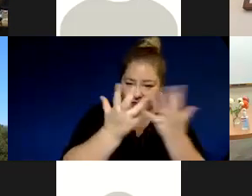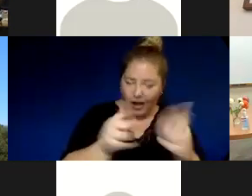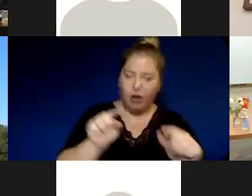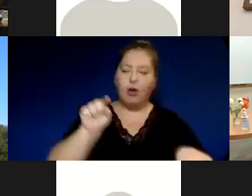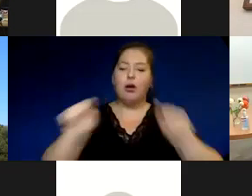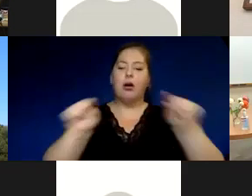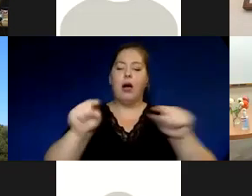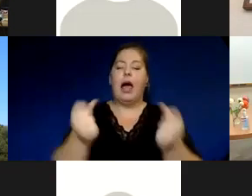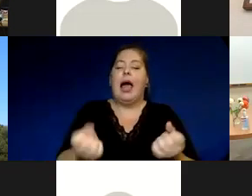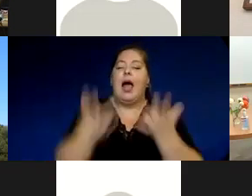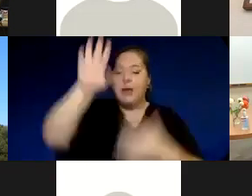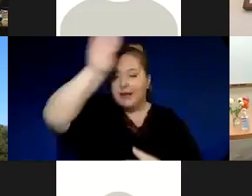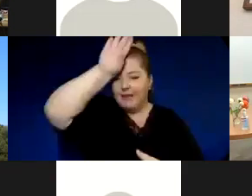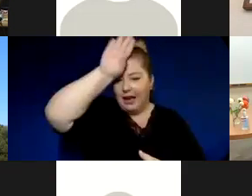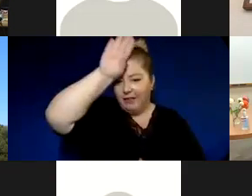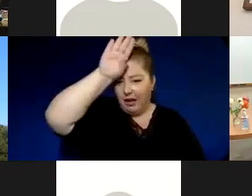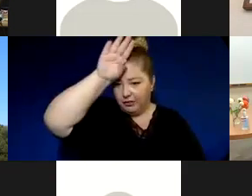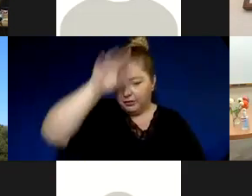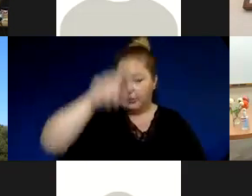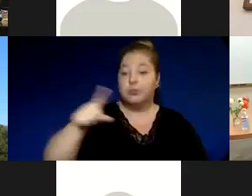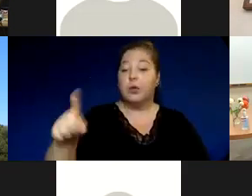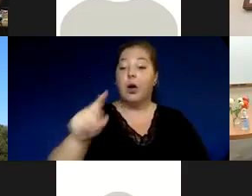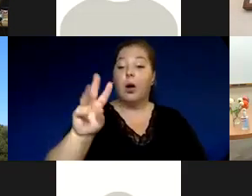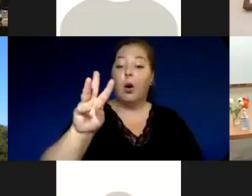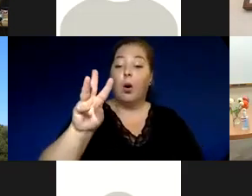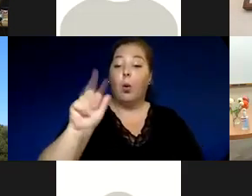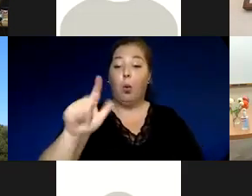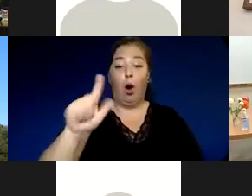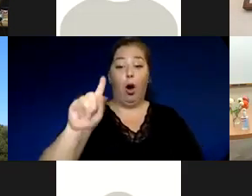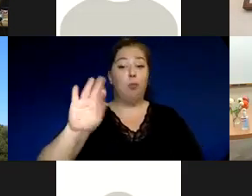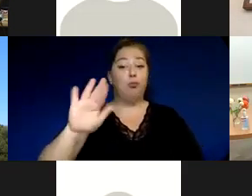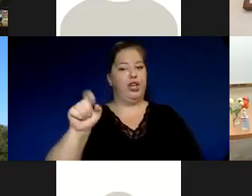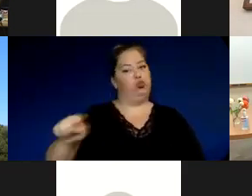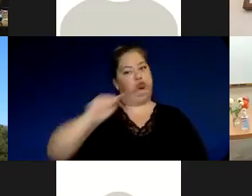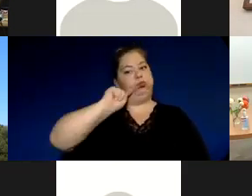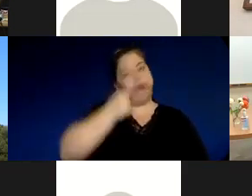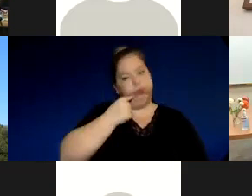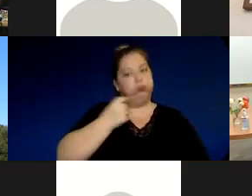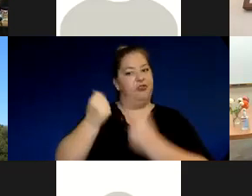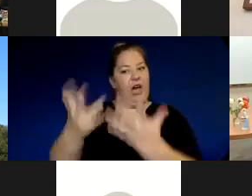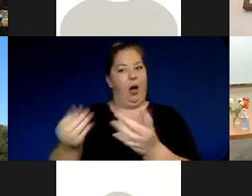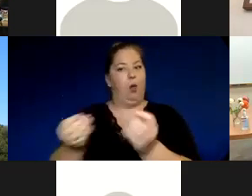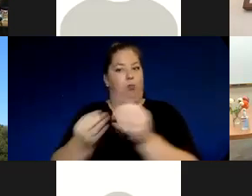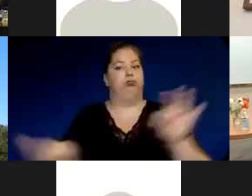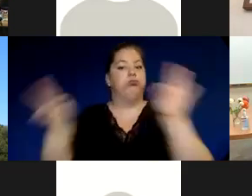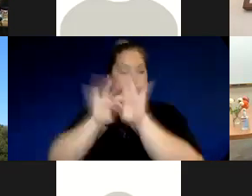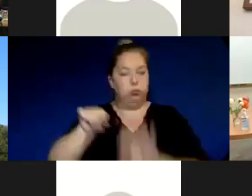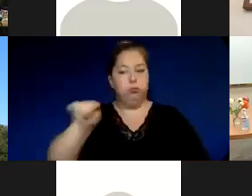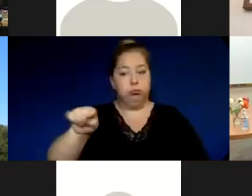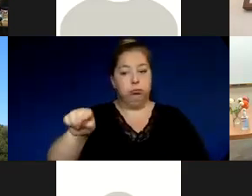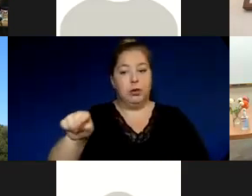Wallbridge sigue siendo prioritario para toda la unidad de Sonoma Lake Napa.